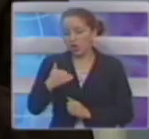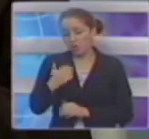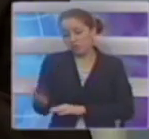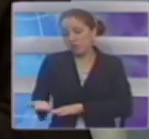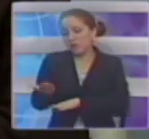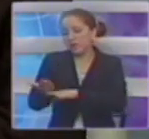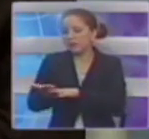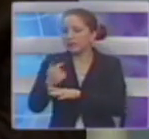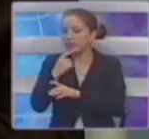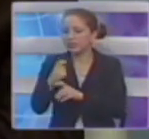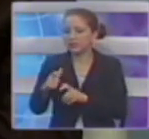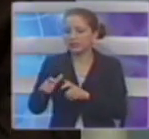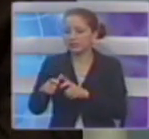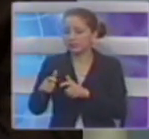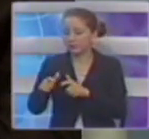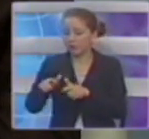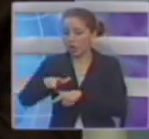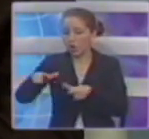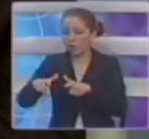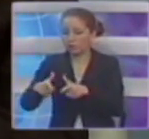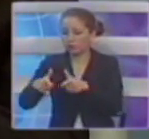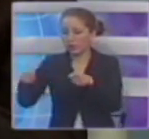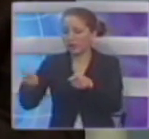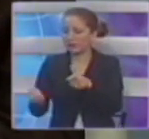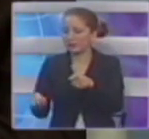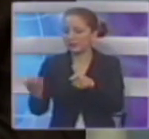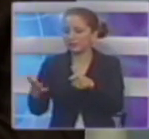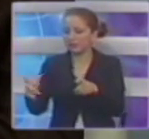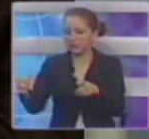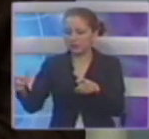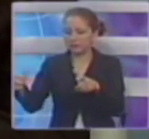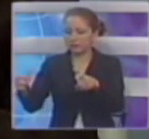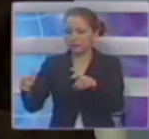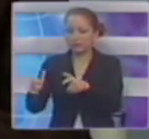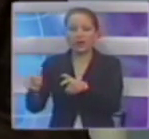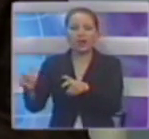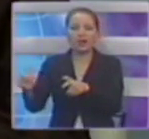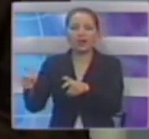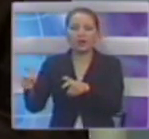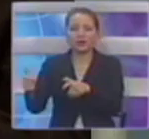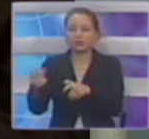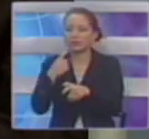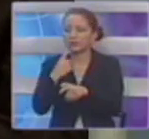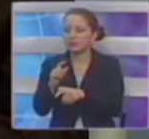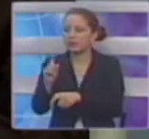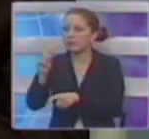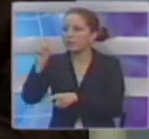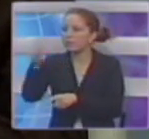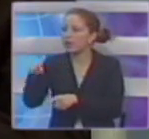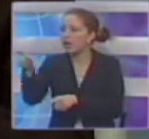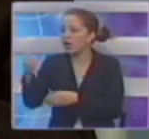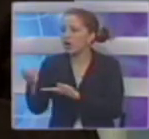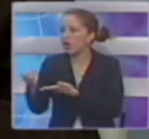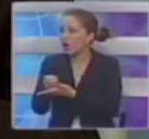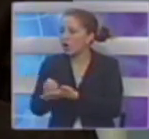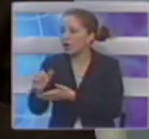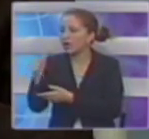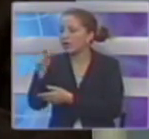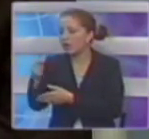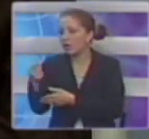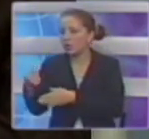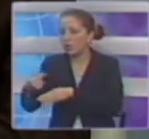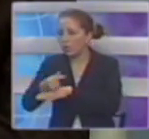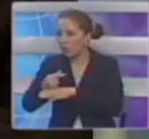bajemos 10.000 hectáreas en cada una de las zonas del país bananeras. 10.000 hectáreas en El Oro, 10.000 en Guayas,